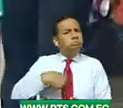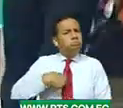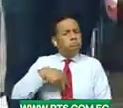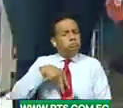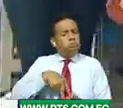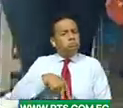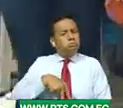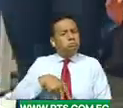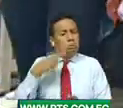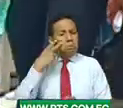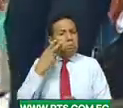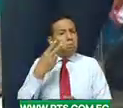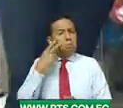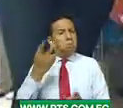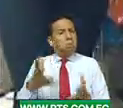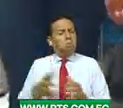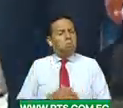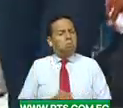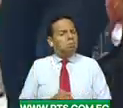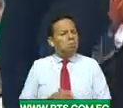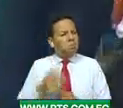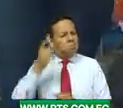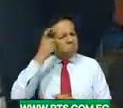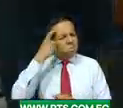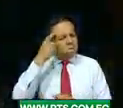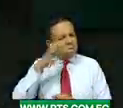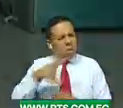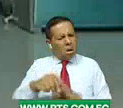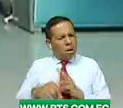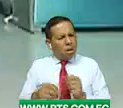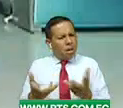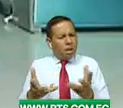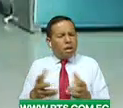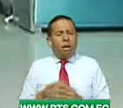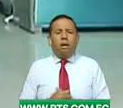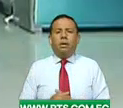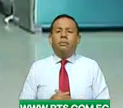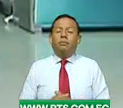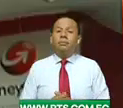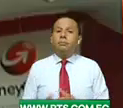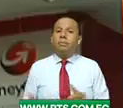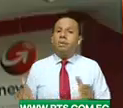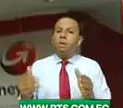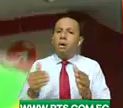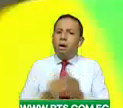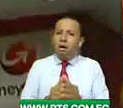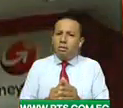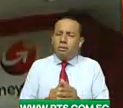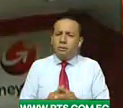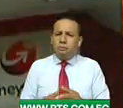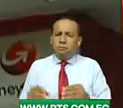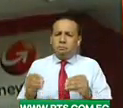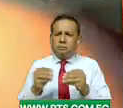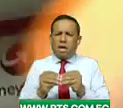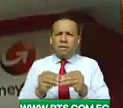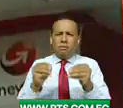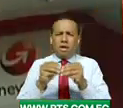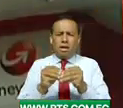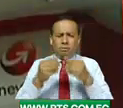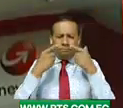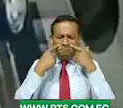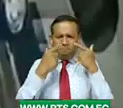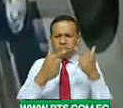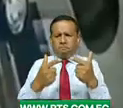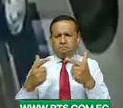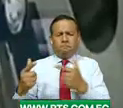me fijé, pues, porque es que no tenían pinta así de ladrones ni nada. Mientras que por acá redoblaron la seguridad para evitar que estos delincuentes regresen.